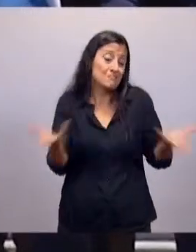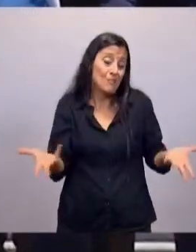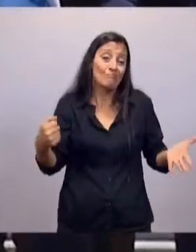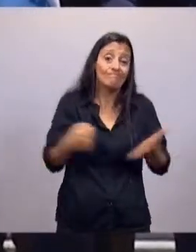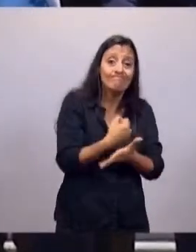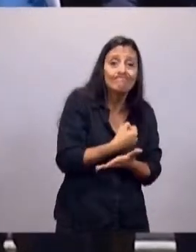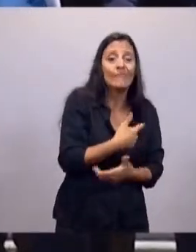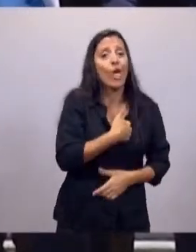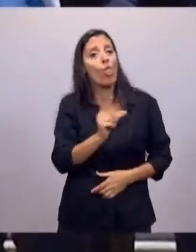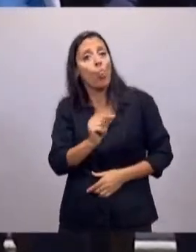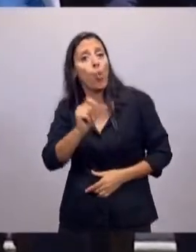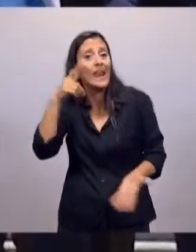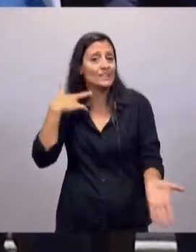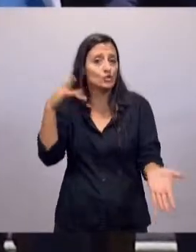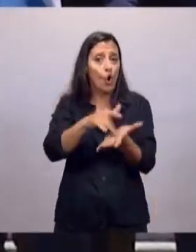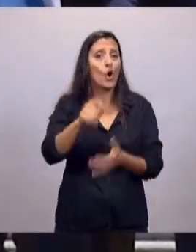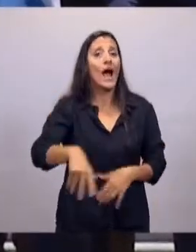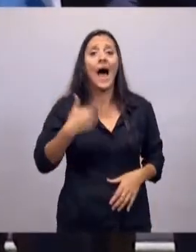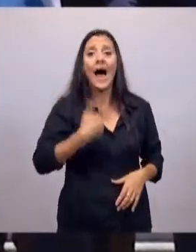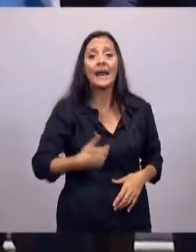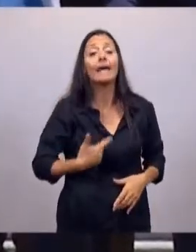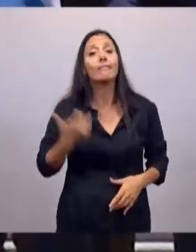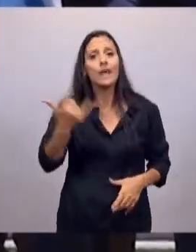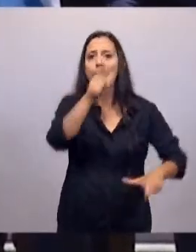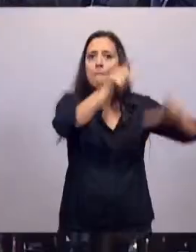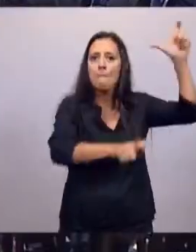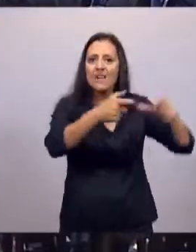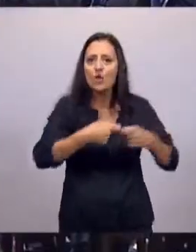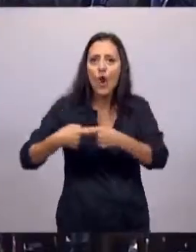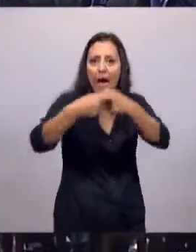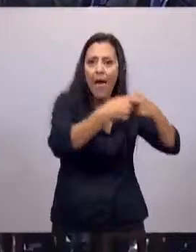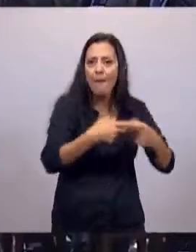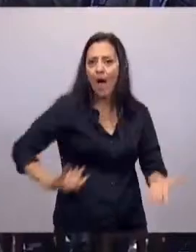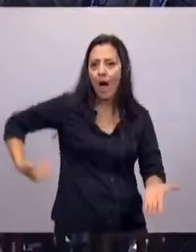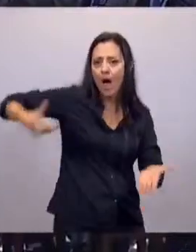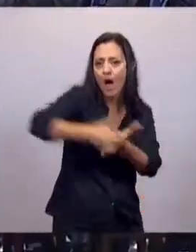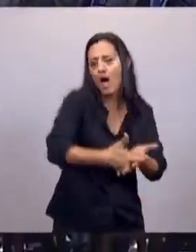lamentablemente es el caso de Argentina, los empresarios no invertirán